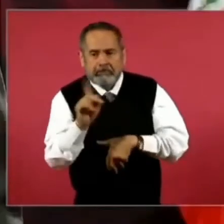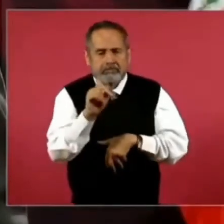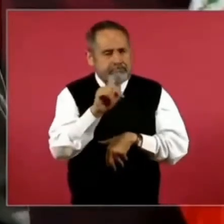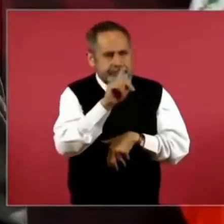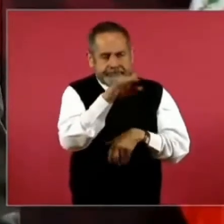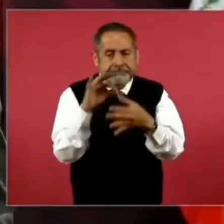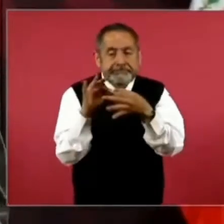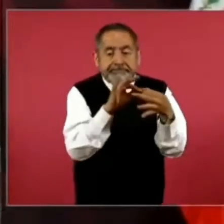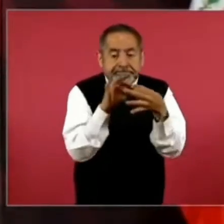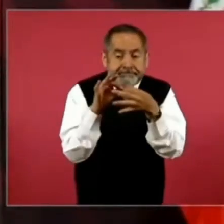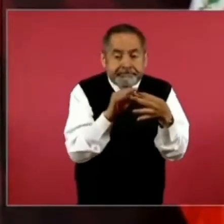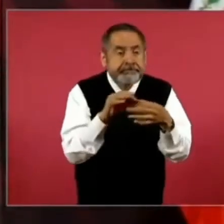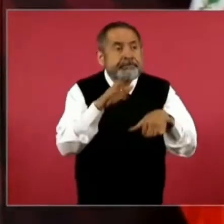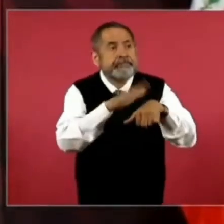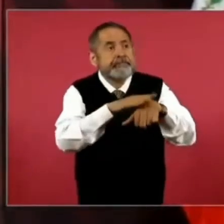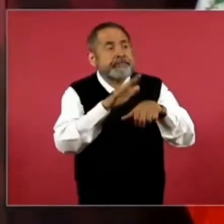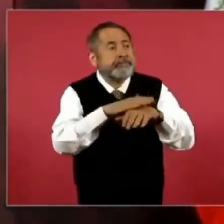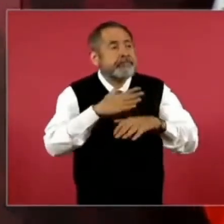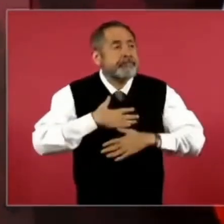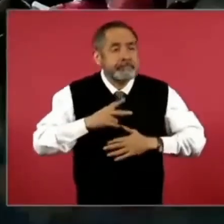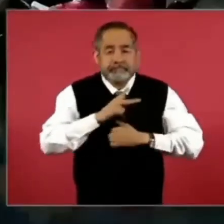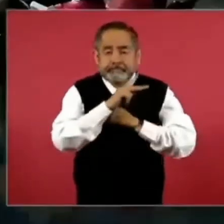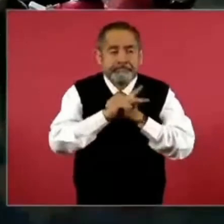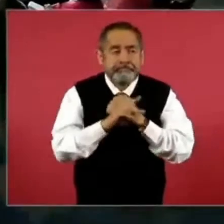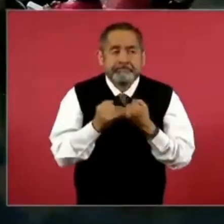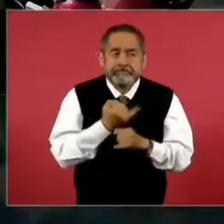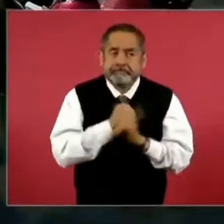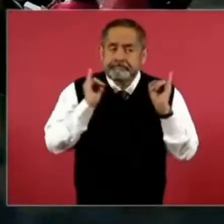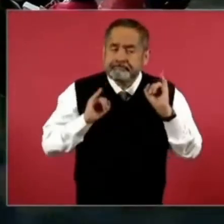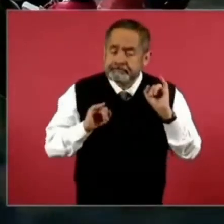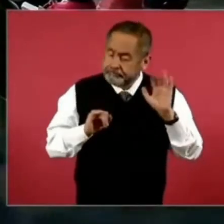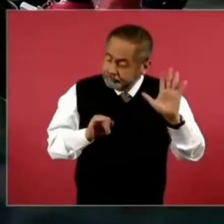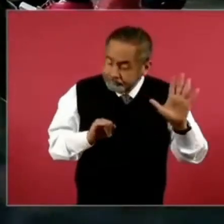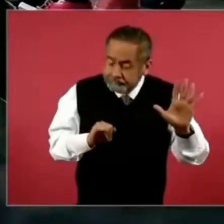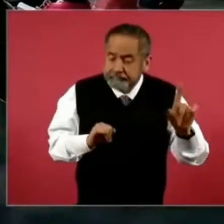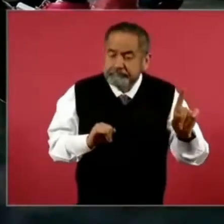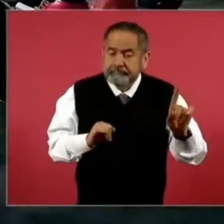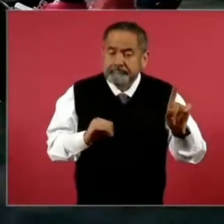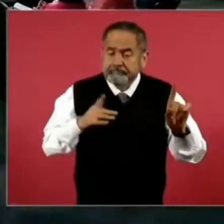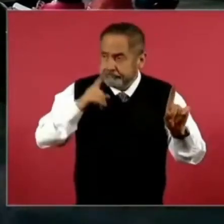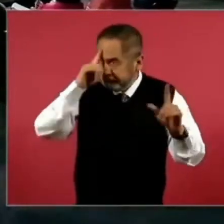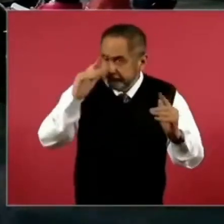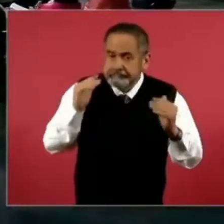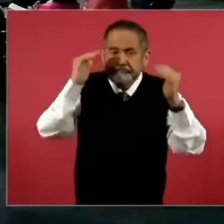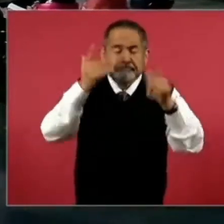haciéndoles ver de que somos un país independiente y soberano.